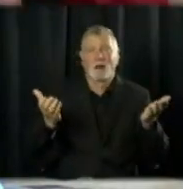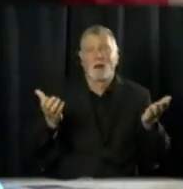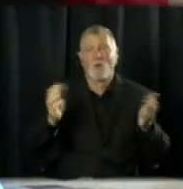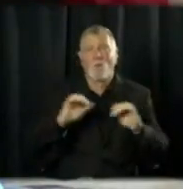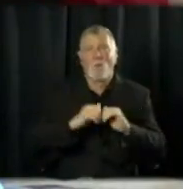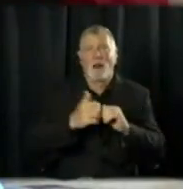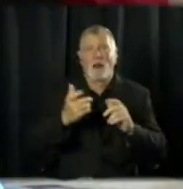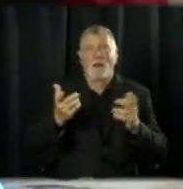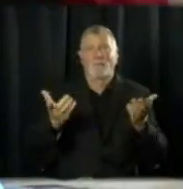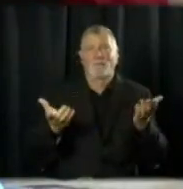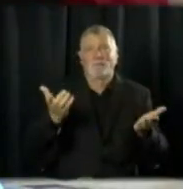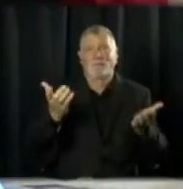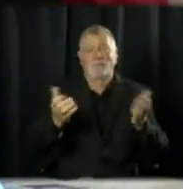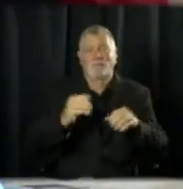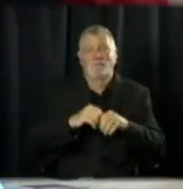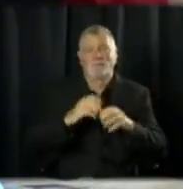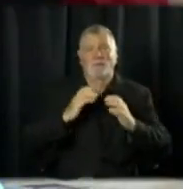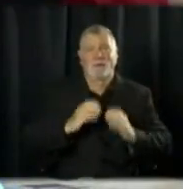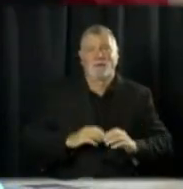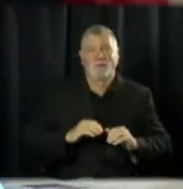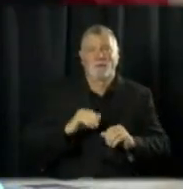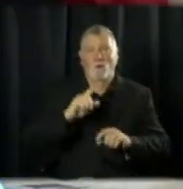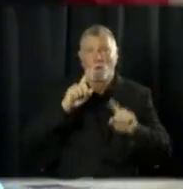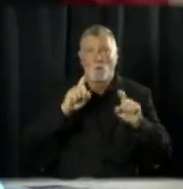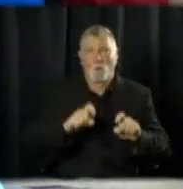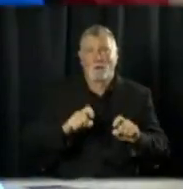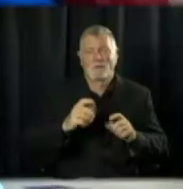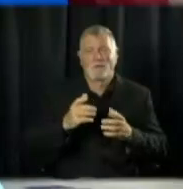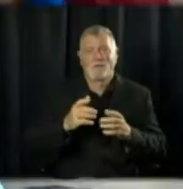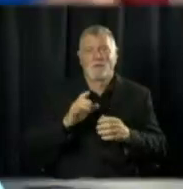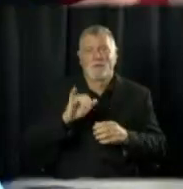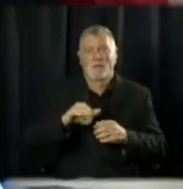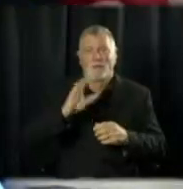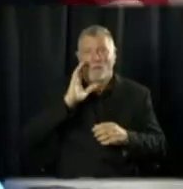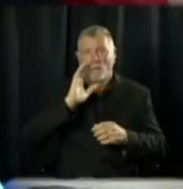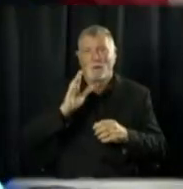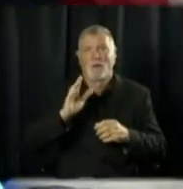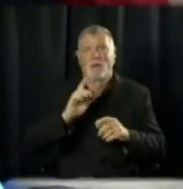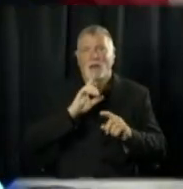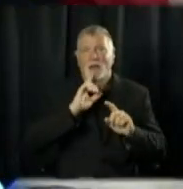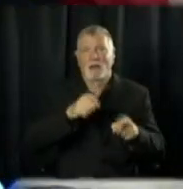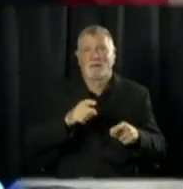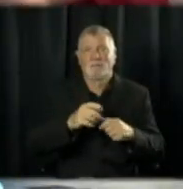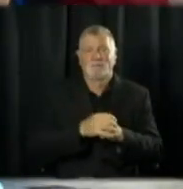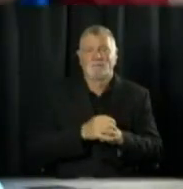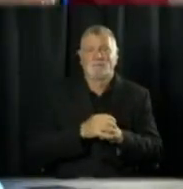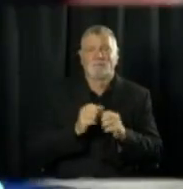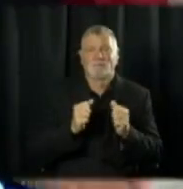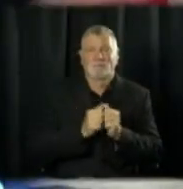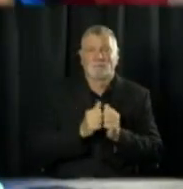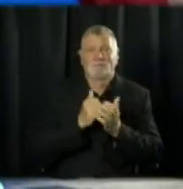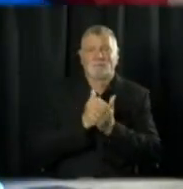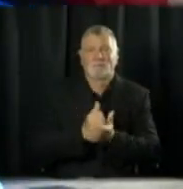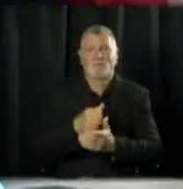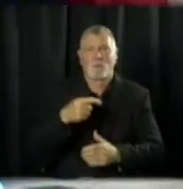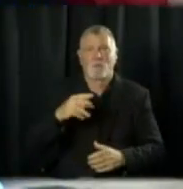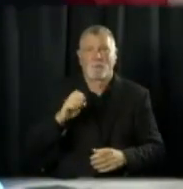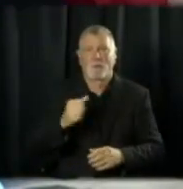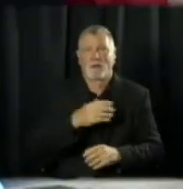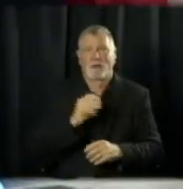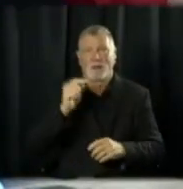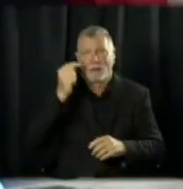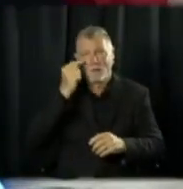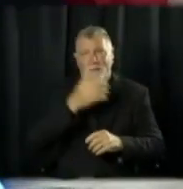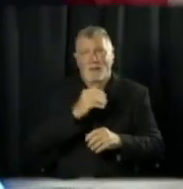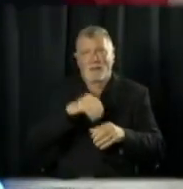Y ese balance, donde se cae, donde cae en el cliente, es en la última pregunta. La pregunta últimamente que debe ser contestada con